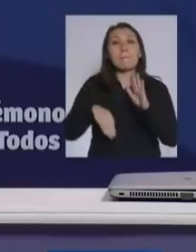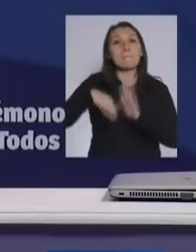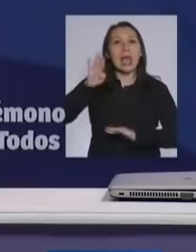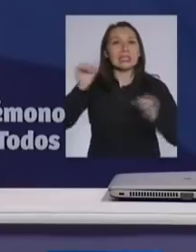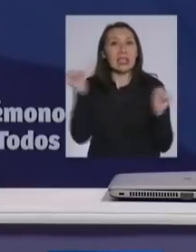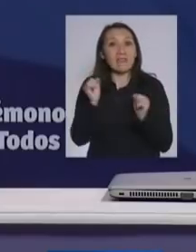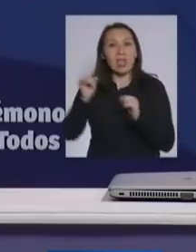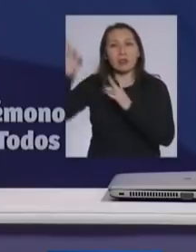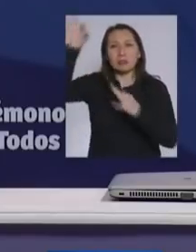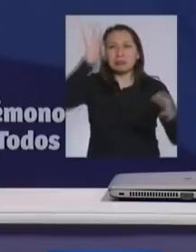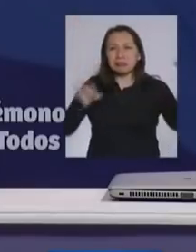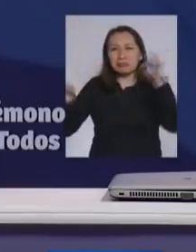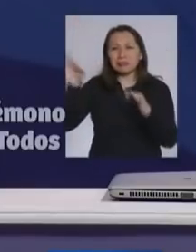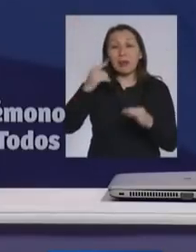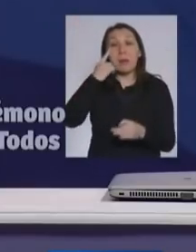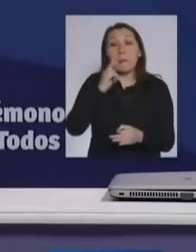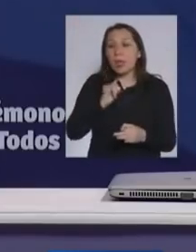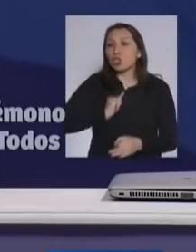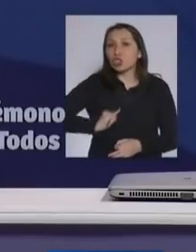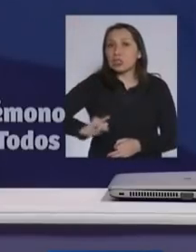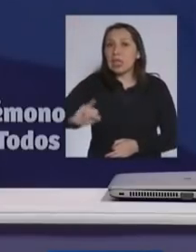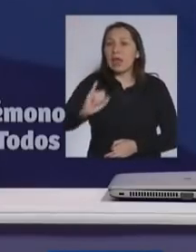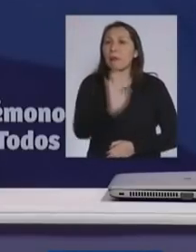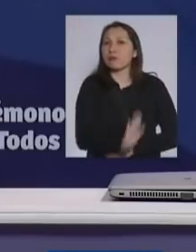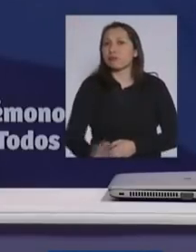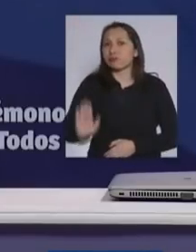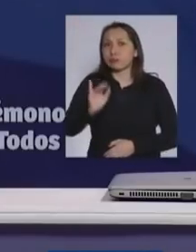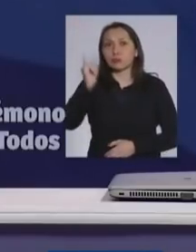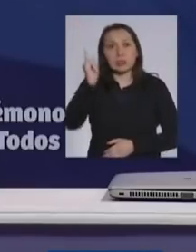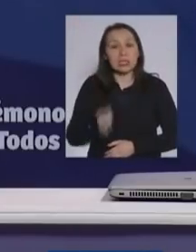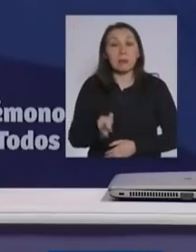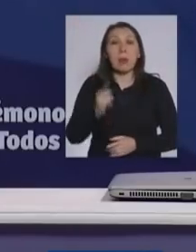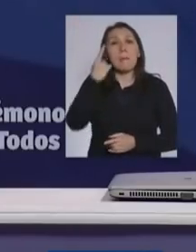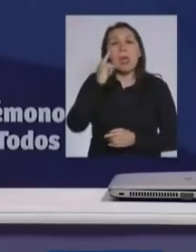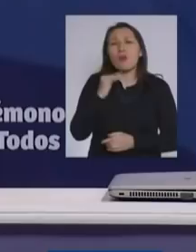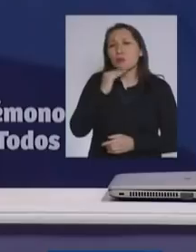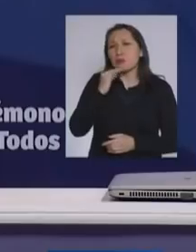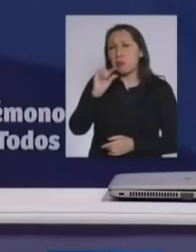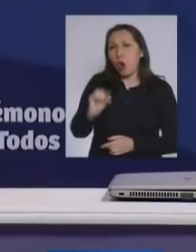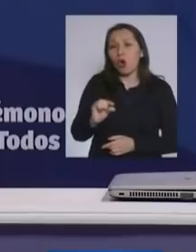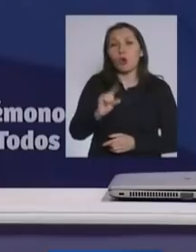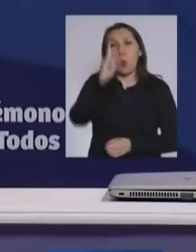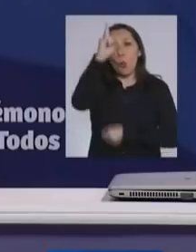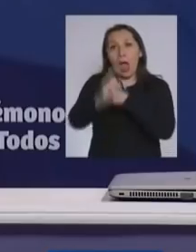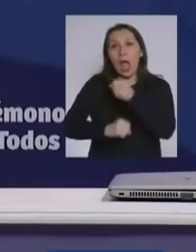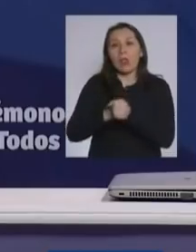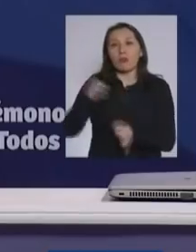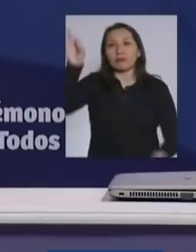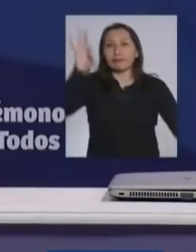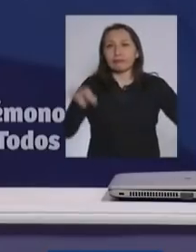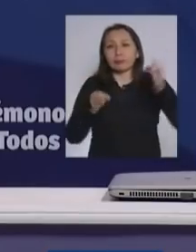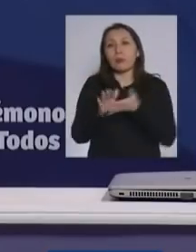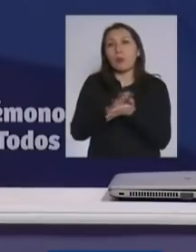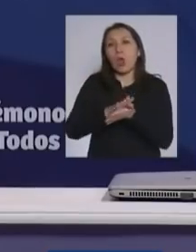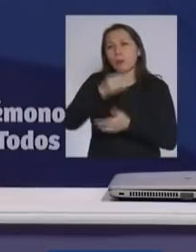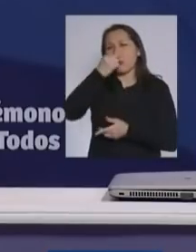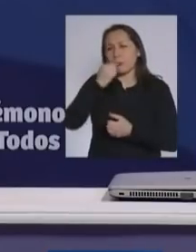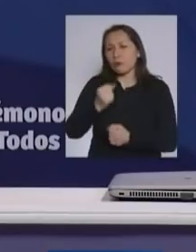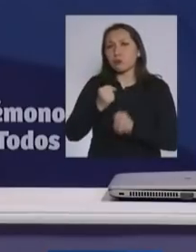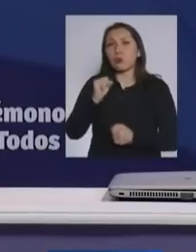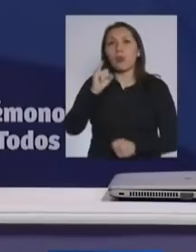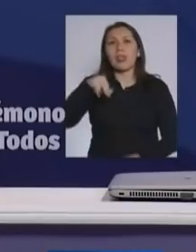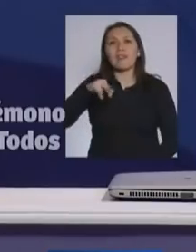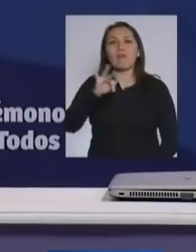invierno, sin embargo, hay una presencia permanente, aunque en cantidades muy bajas durante todo el año. El ejemplo de la influenza, por